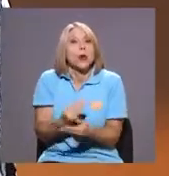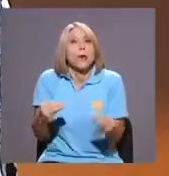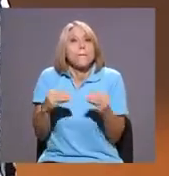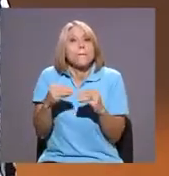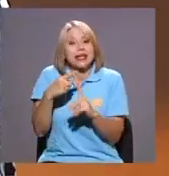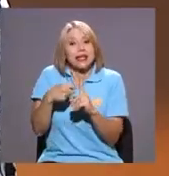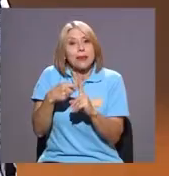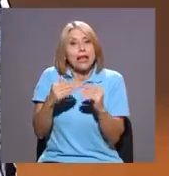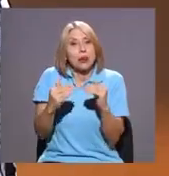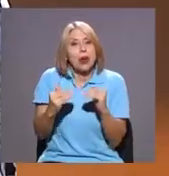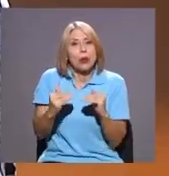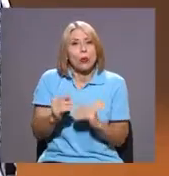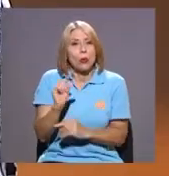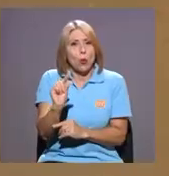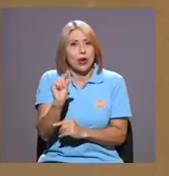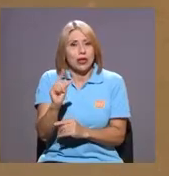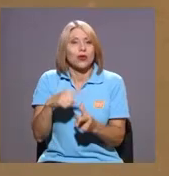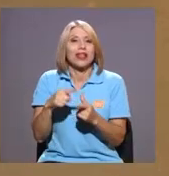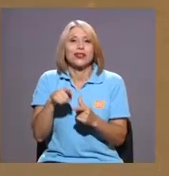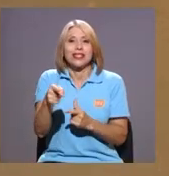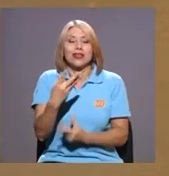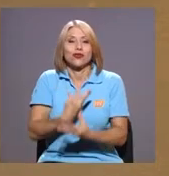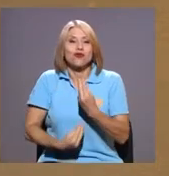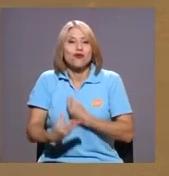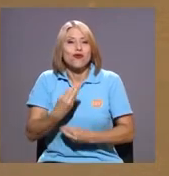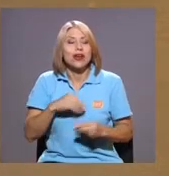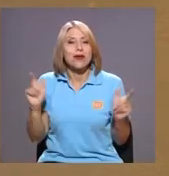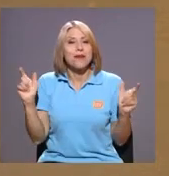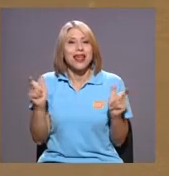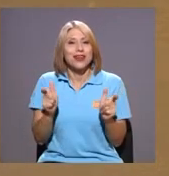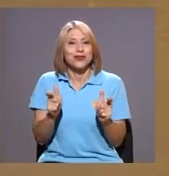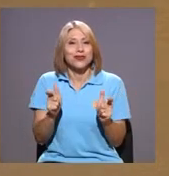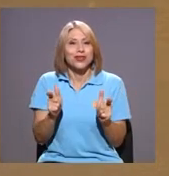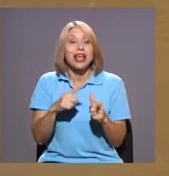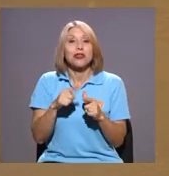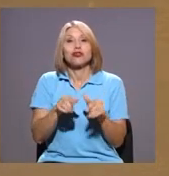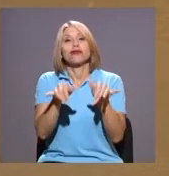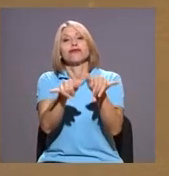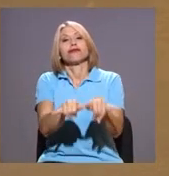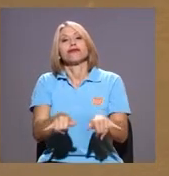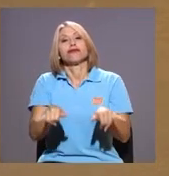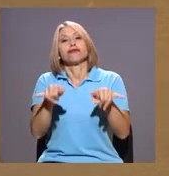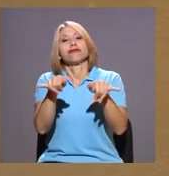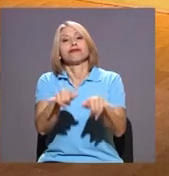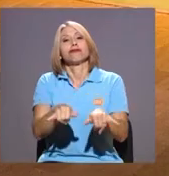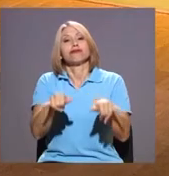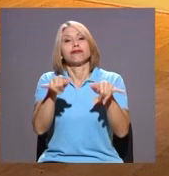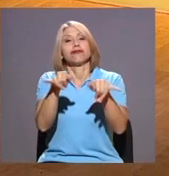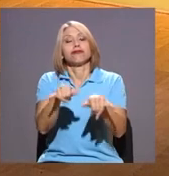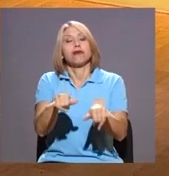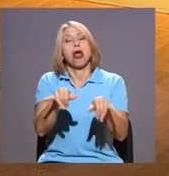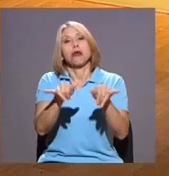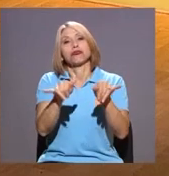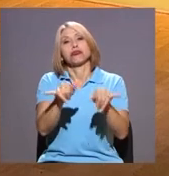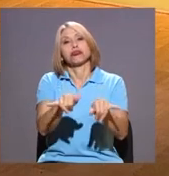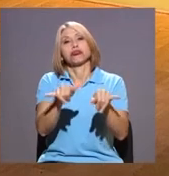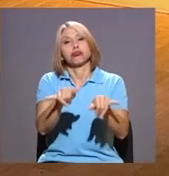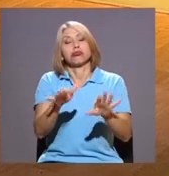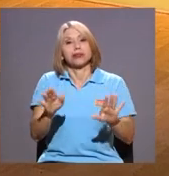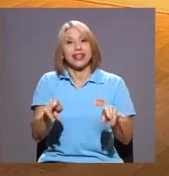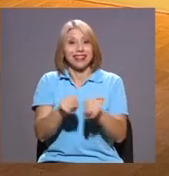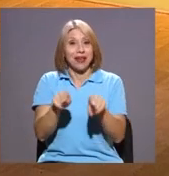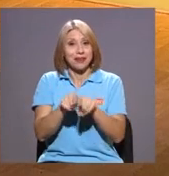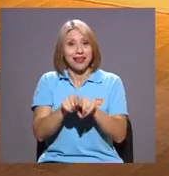menos también, por lo menos durante el día, y ahí se resguardan, entonces les da refugio. Y también,